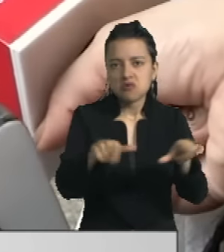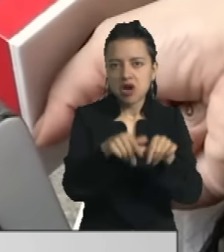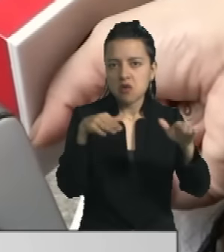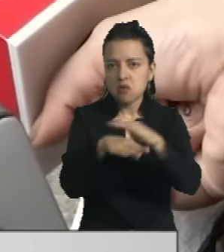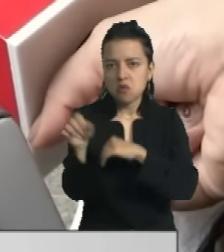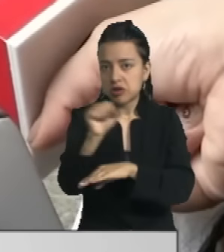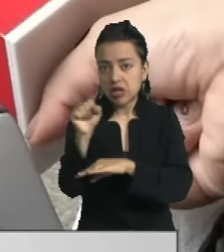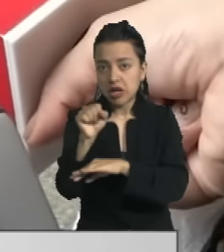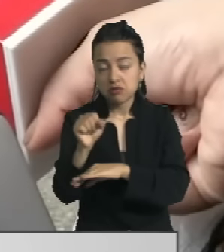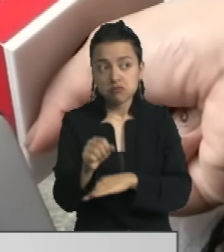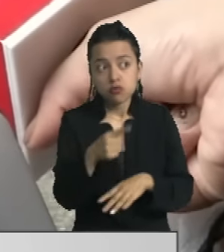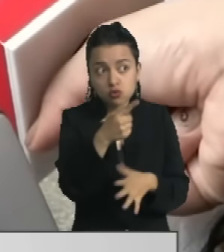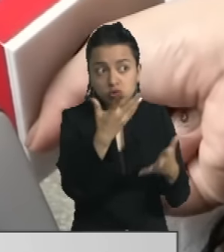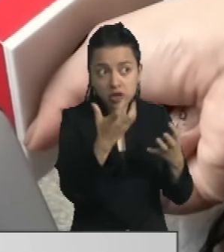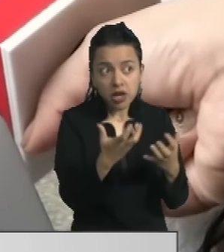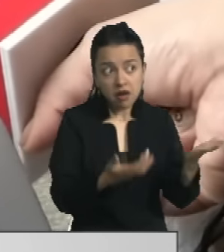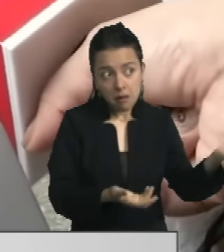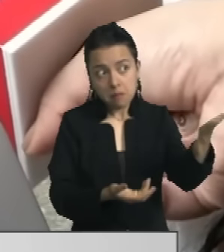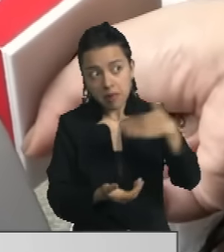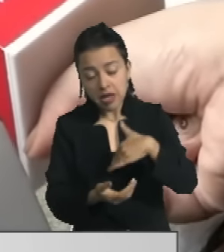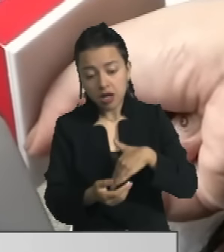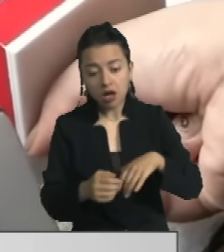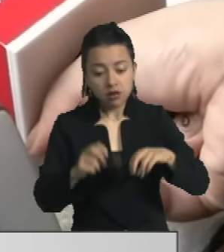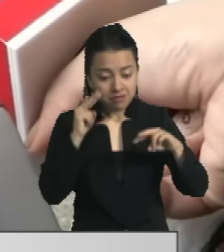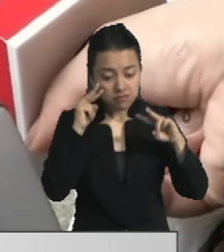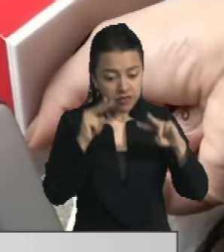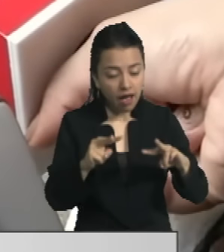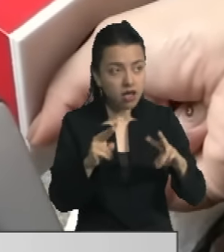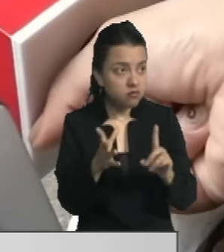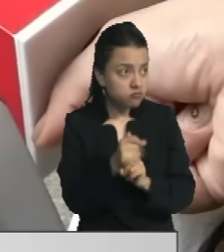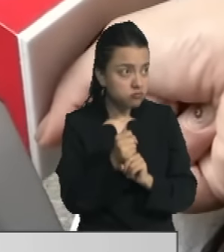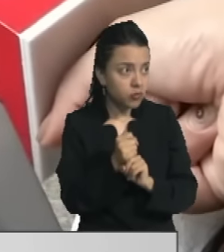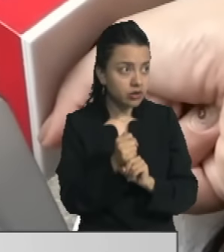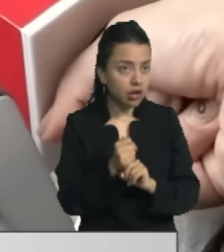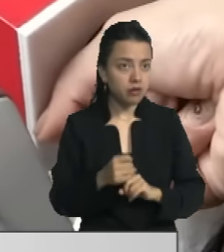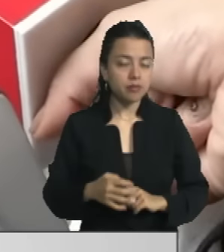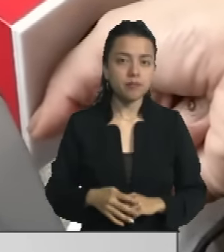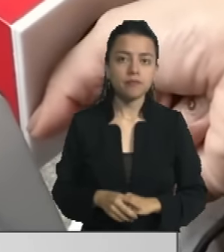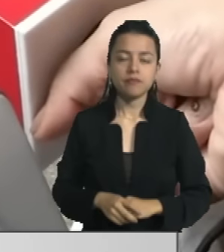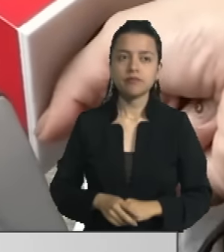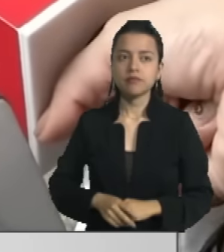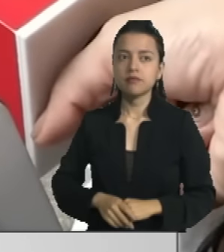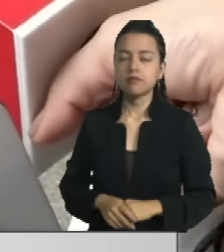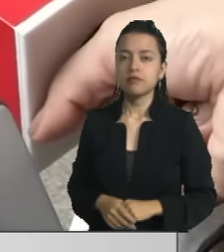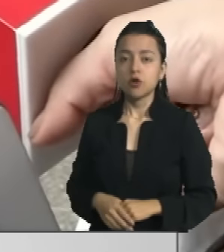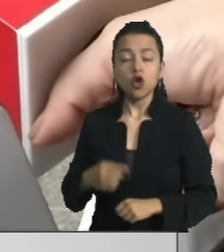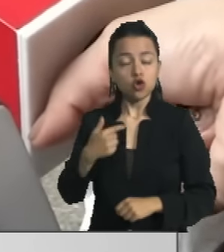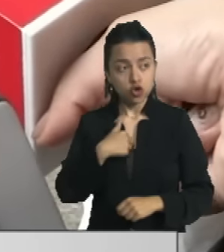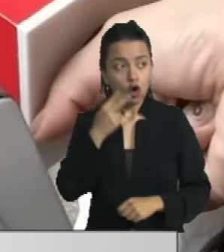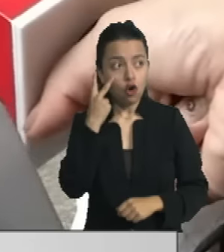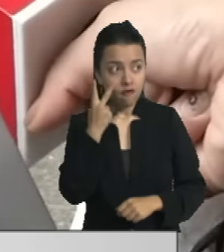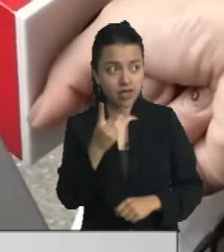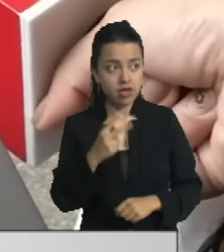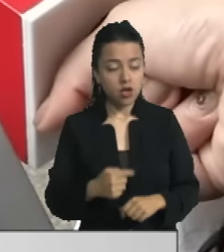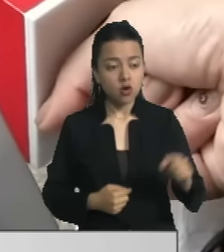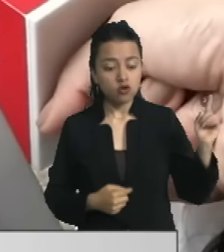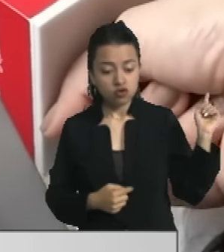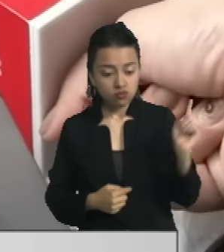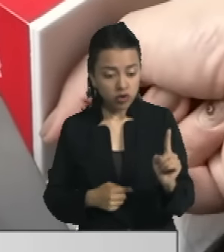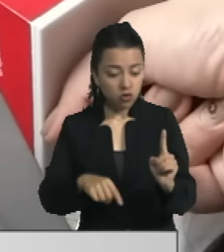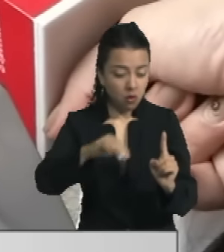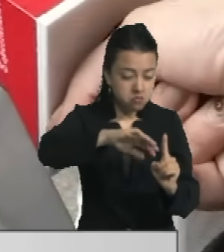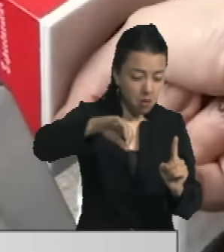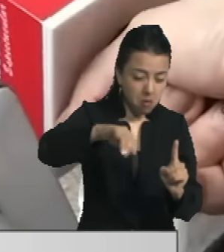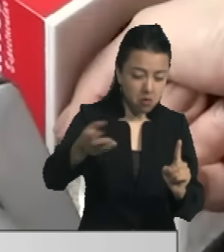a sacar a Gina Paola que deiser tolosa la mató yo lo vi y yo lo vi y yo lo